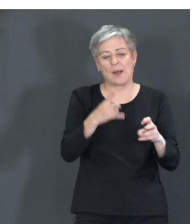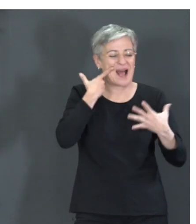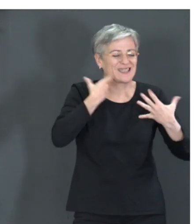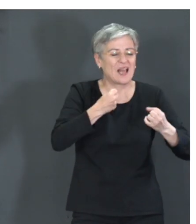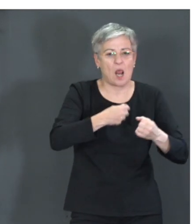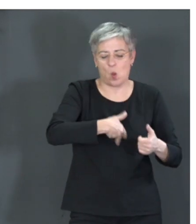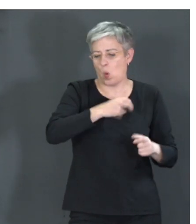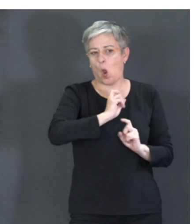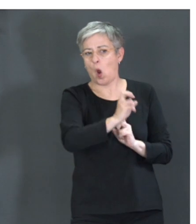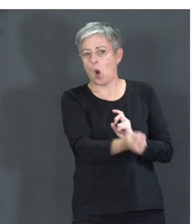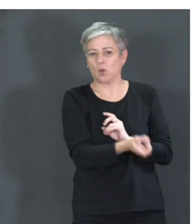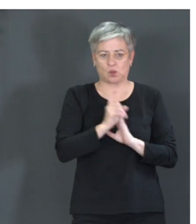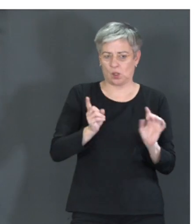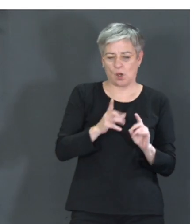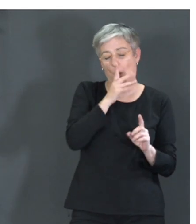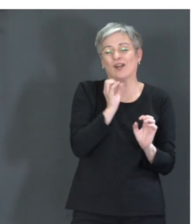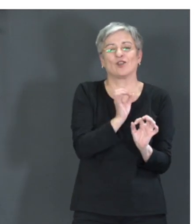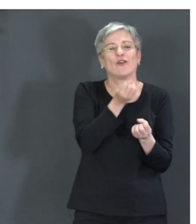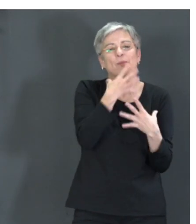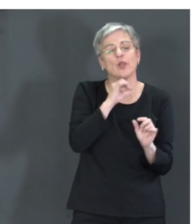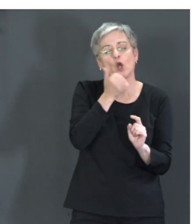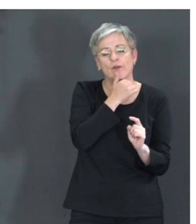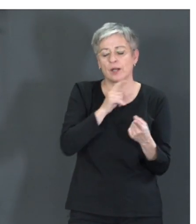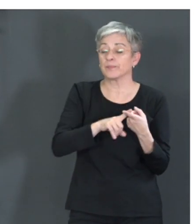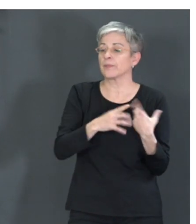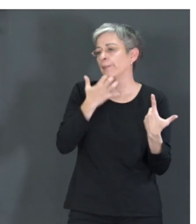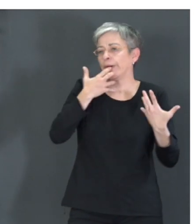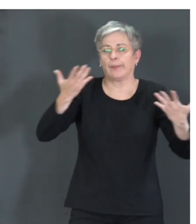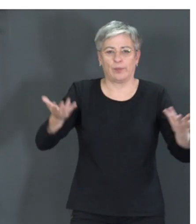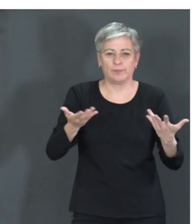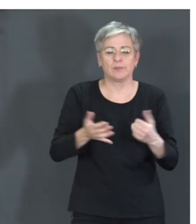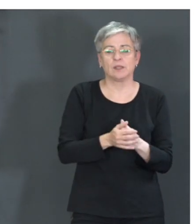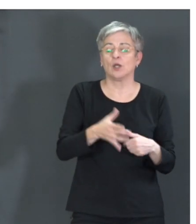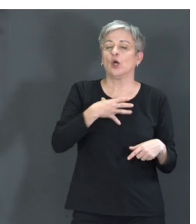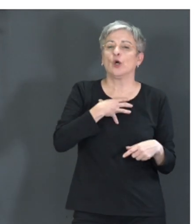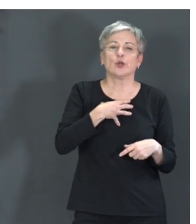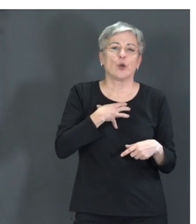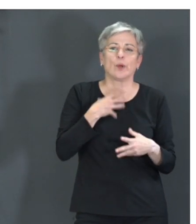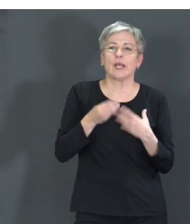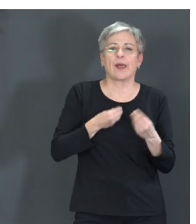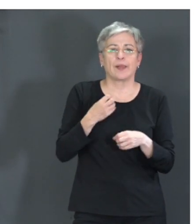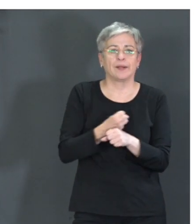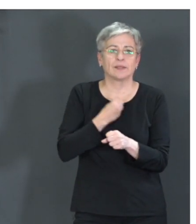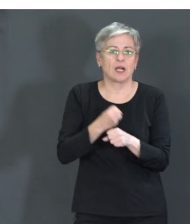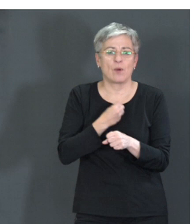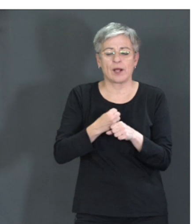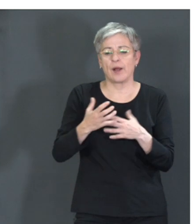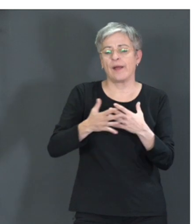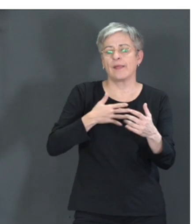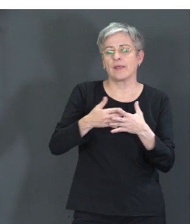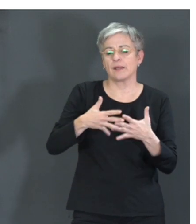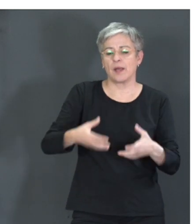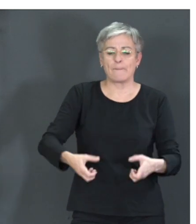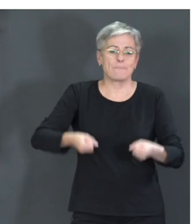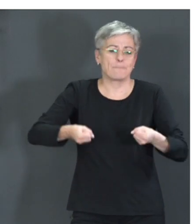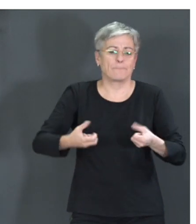la persona porque eso es información confidencial. Pero te pueden decir, pues por ejemplo, no puede hacer trabajos que manipule cargas de